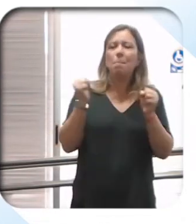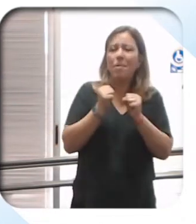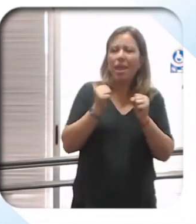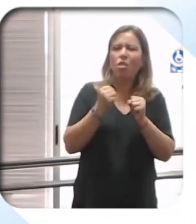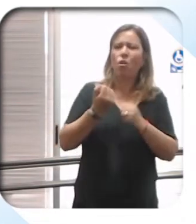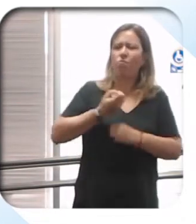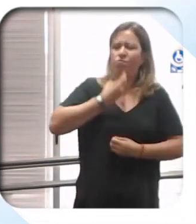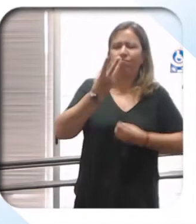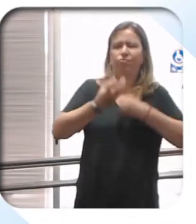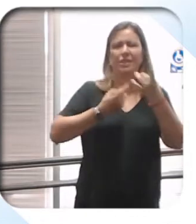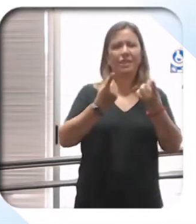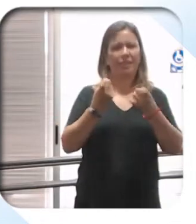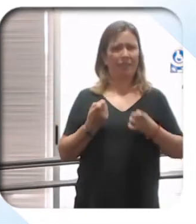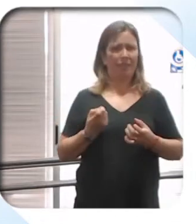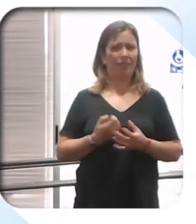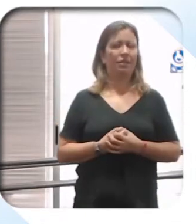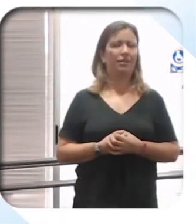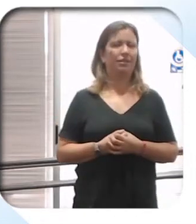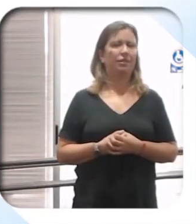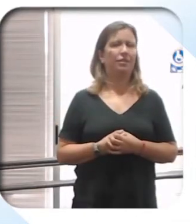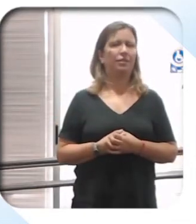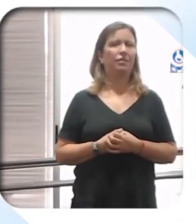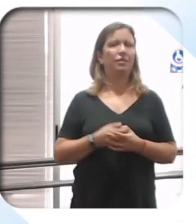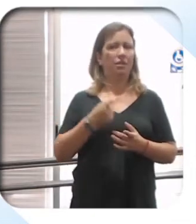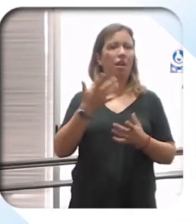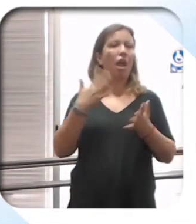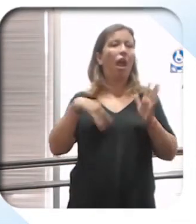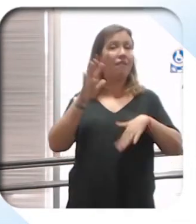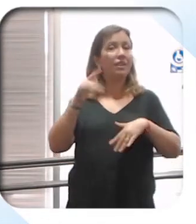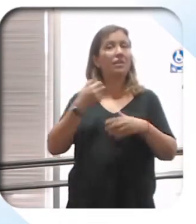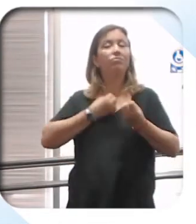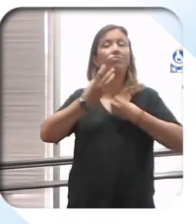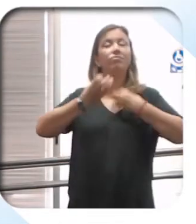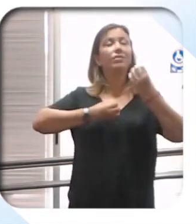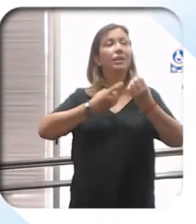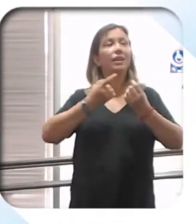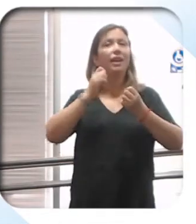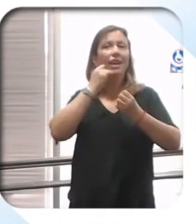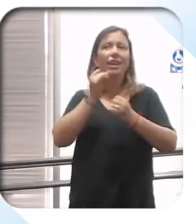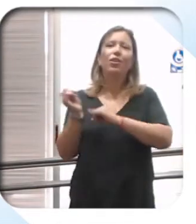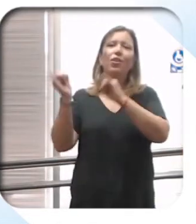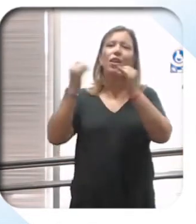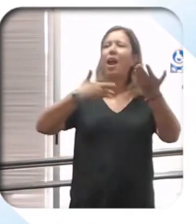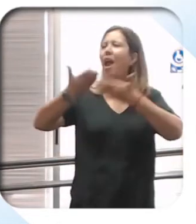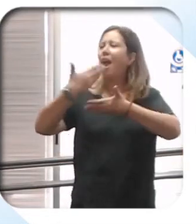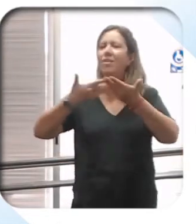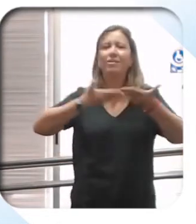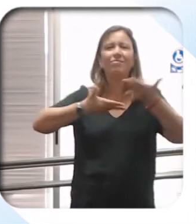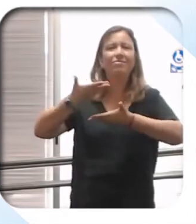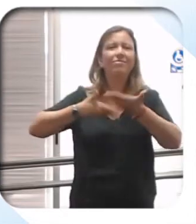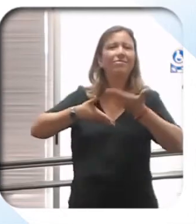de culpa que tienen. Y se dan instancias muy lindas donde se construyen